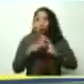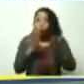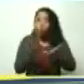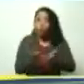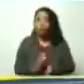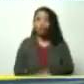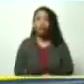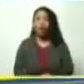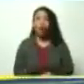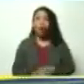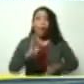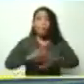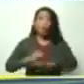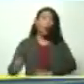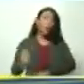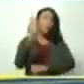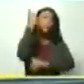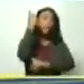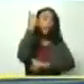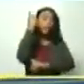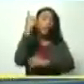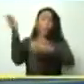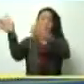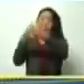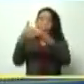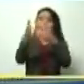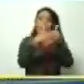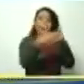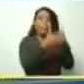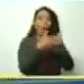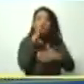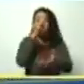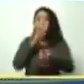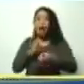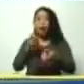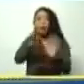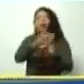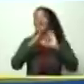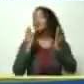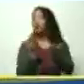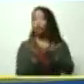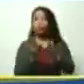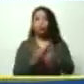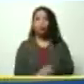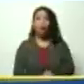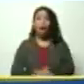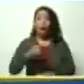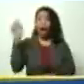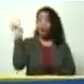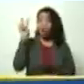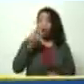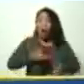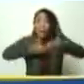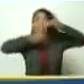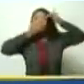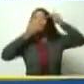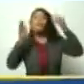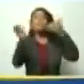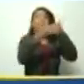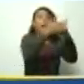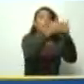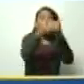fue lo primero que hicieron cerrarnos las puertas de la banca mundial a Venezuela le secuestraron y le cerraron